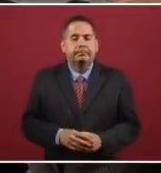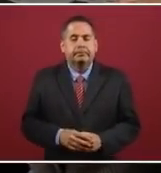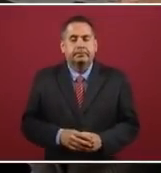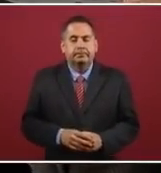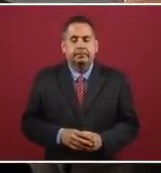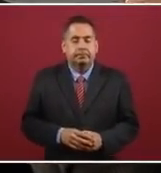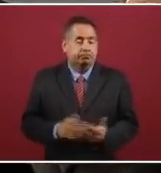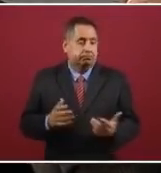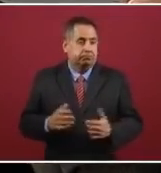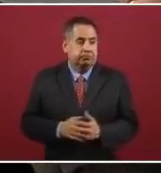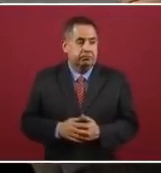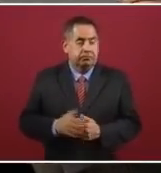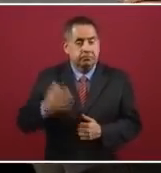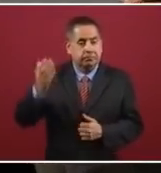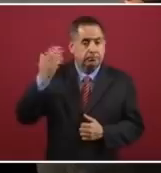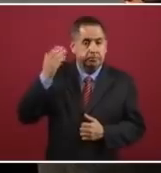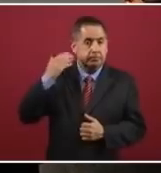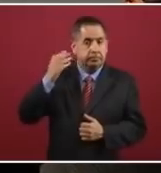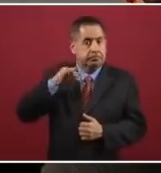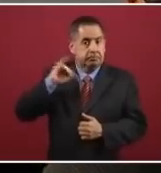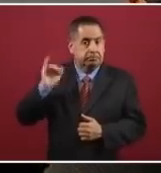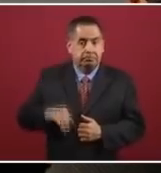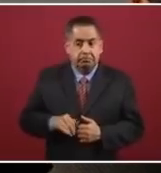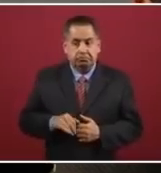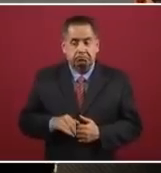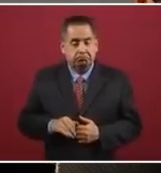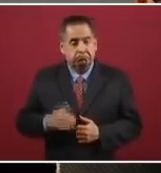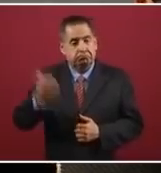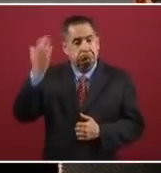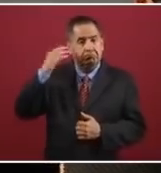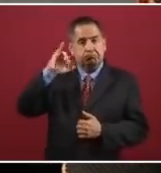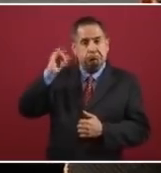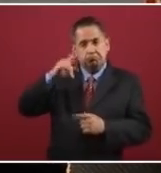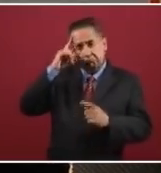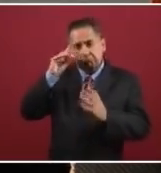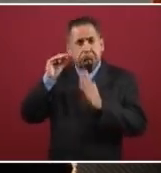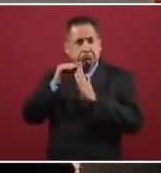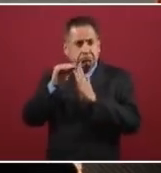lo que nunca había estado en la agenda,